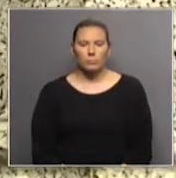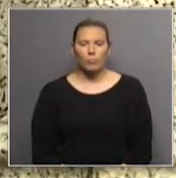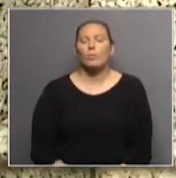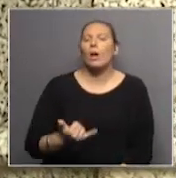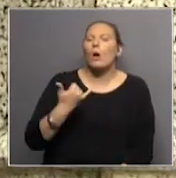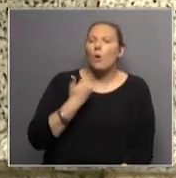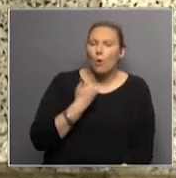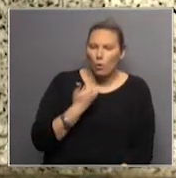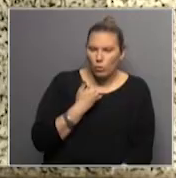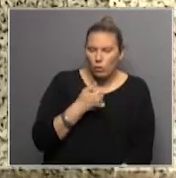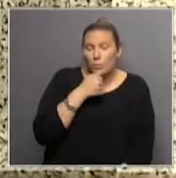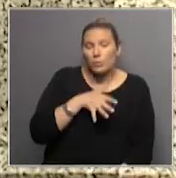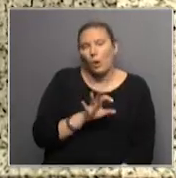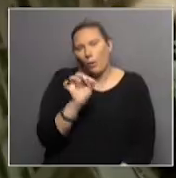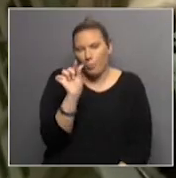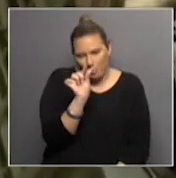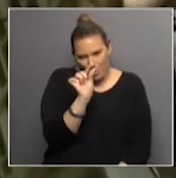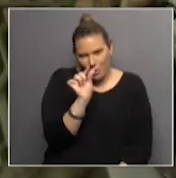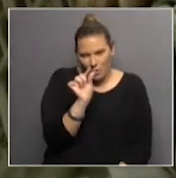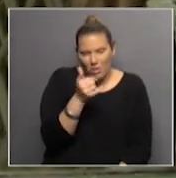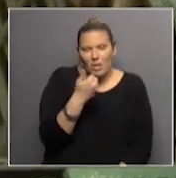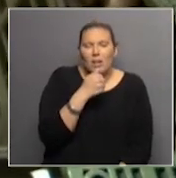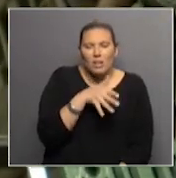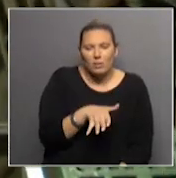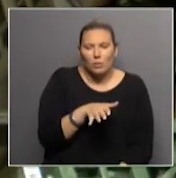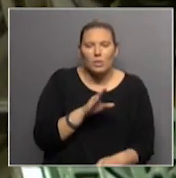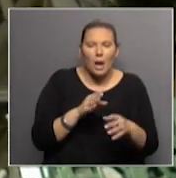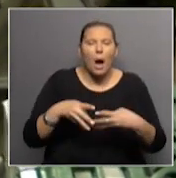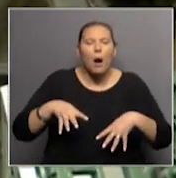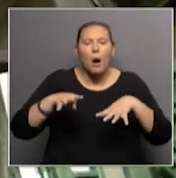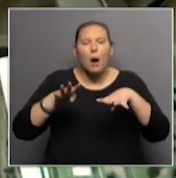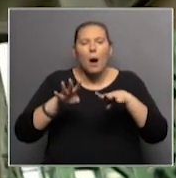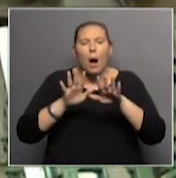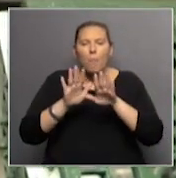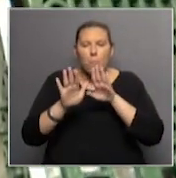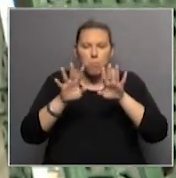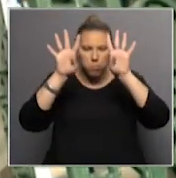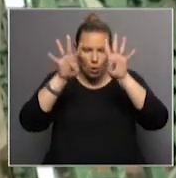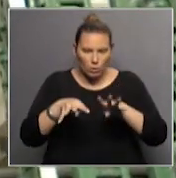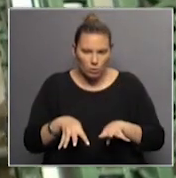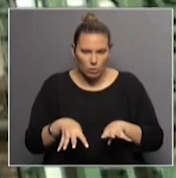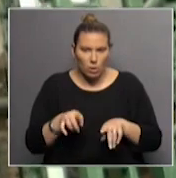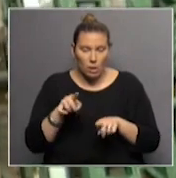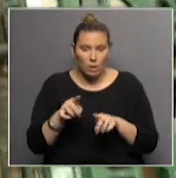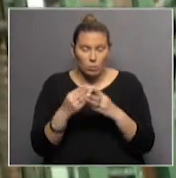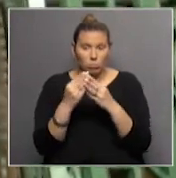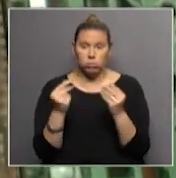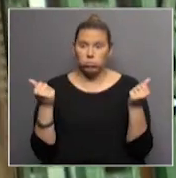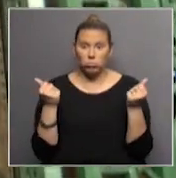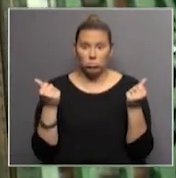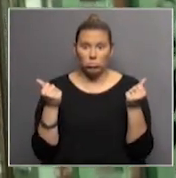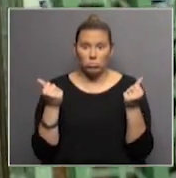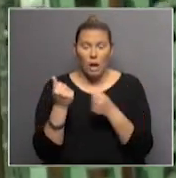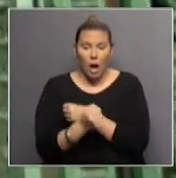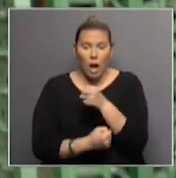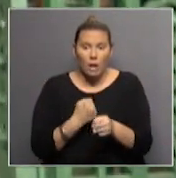Contame la historia, partecita de la historia de los portones. Los portones del edificio estuvieron desaparecidos mucho